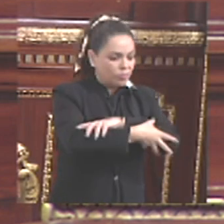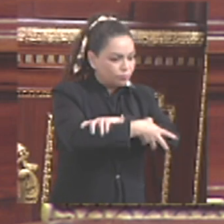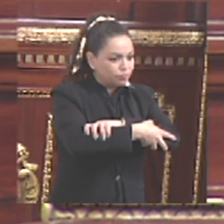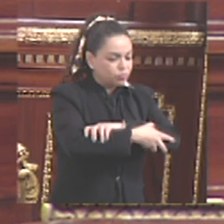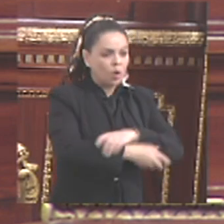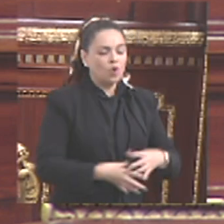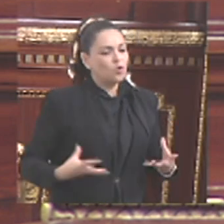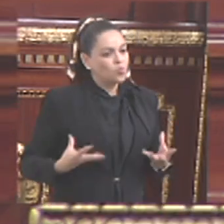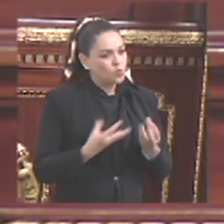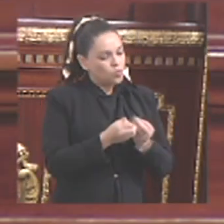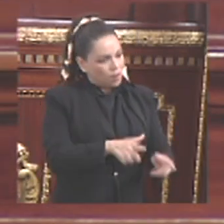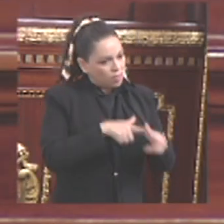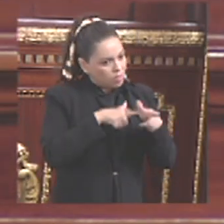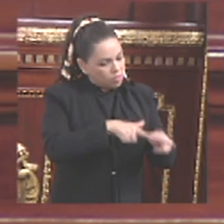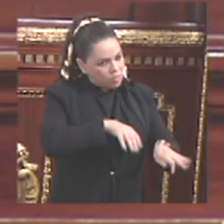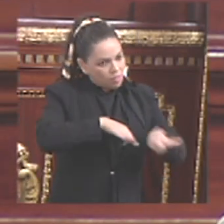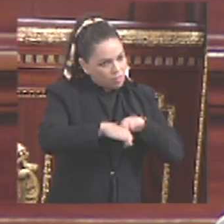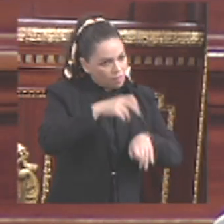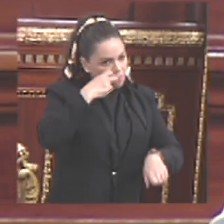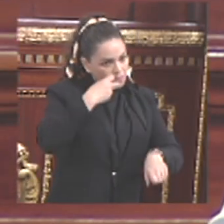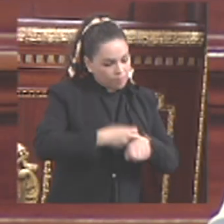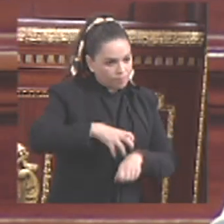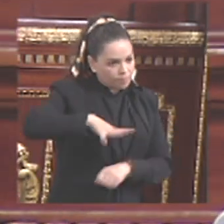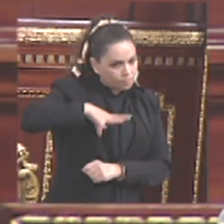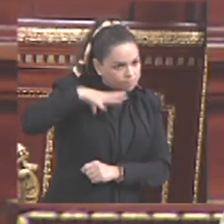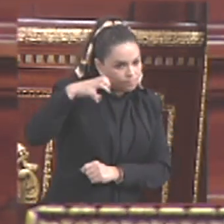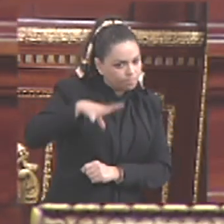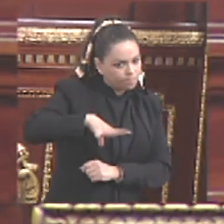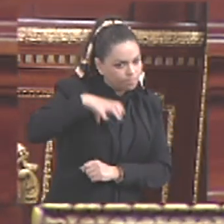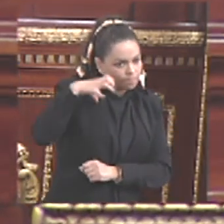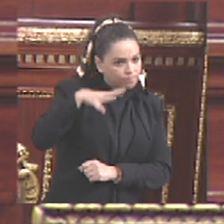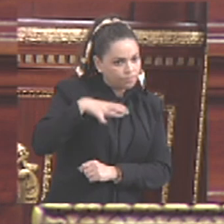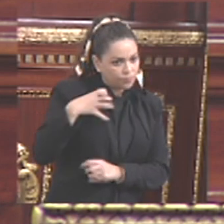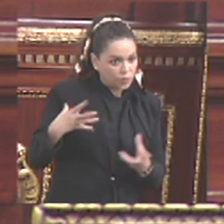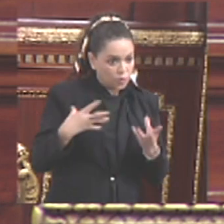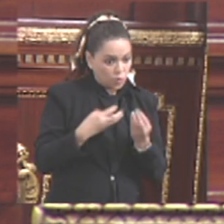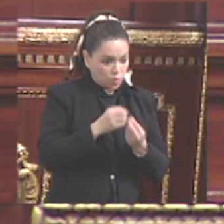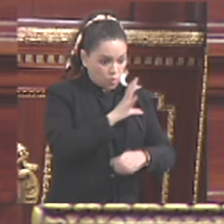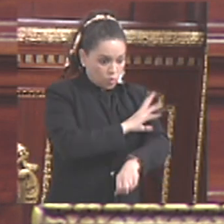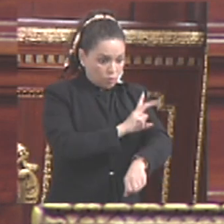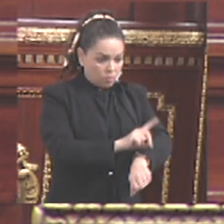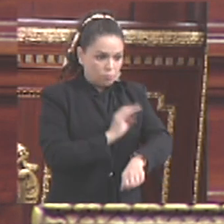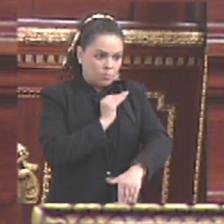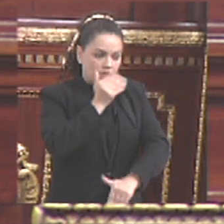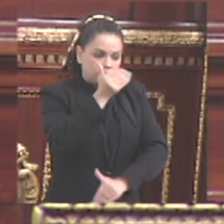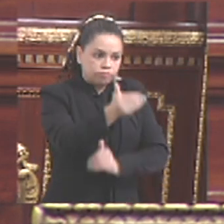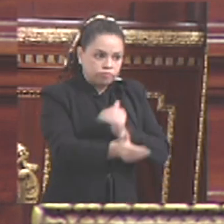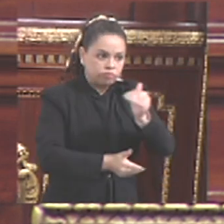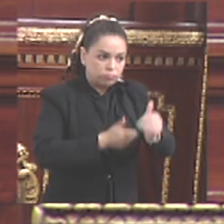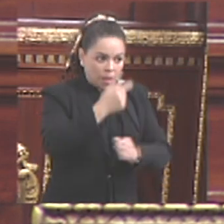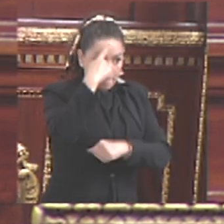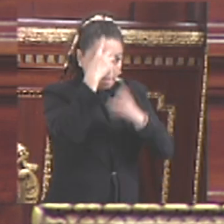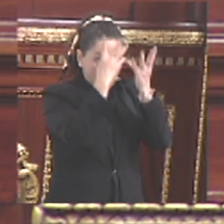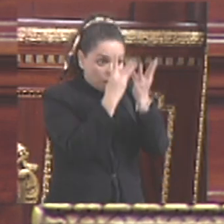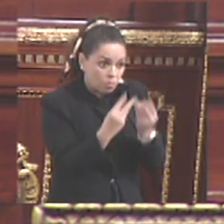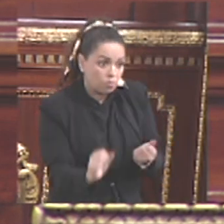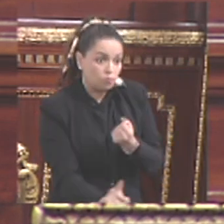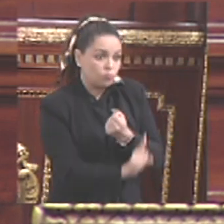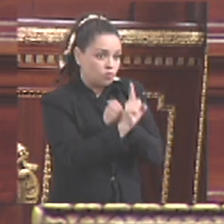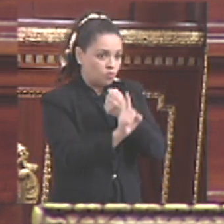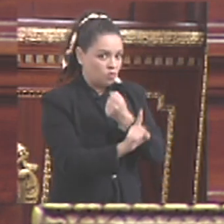juntos, ciudadanía y gobierno, para avanzar de manera coordinada en la solución de los problemas